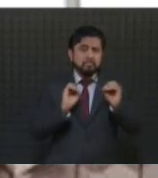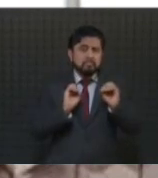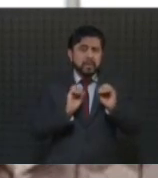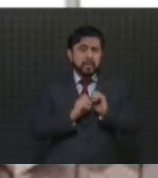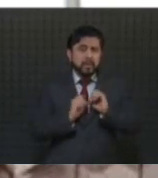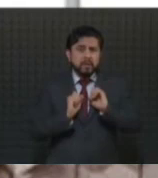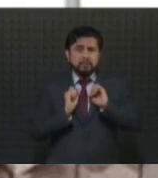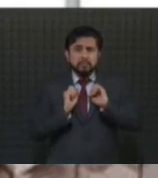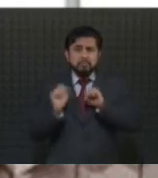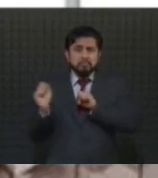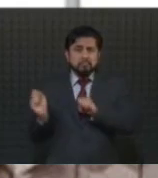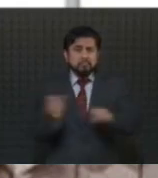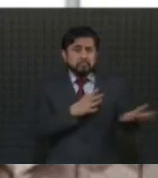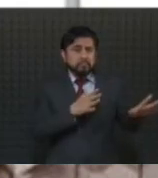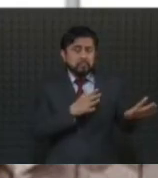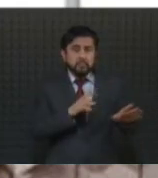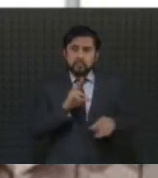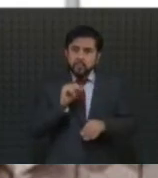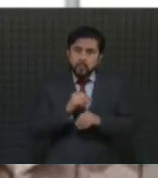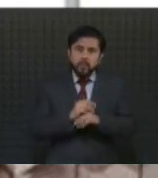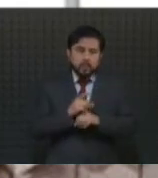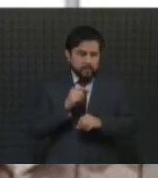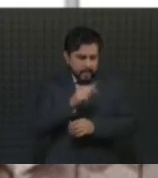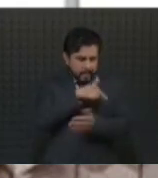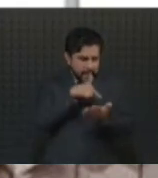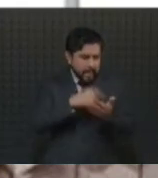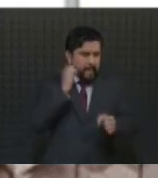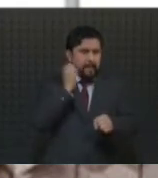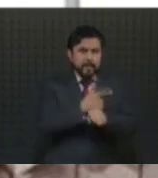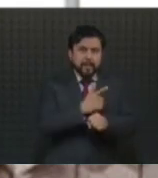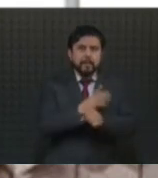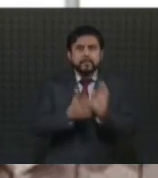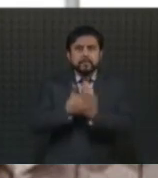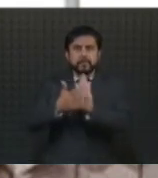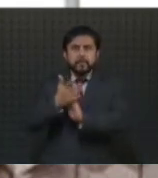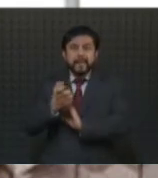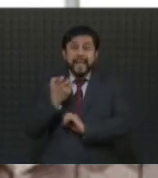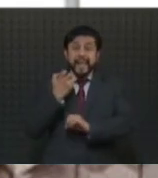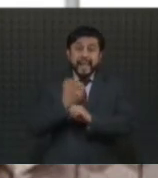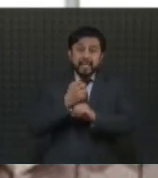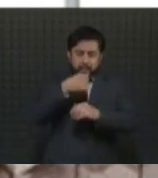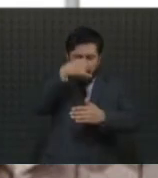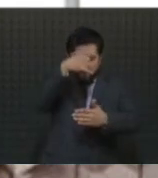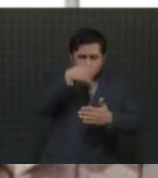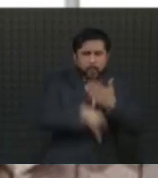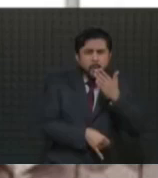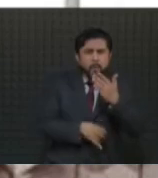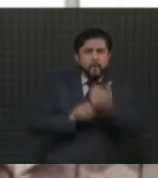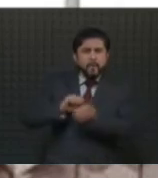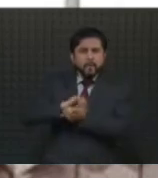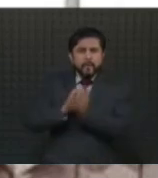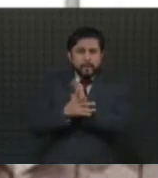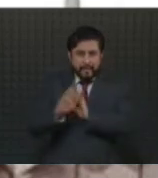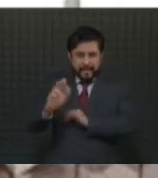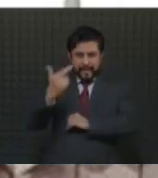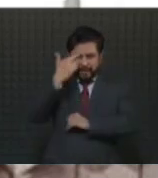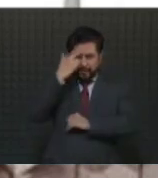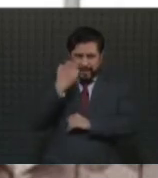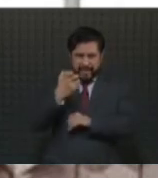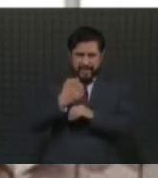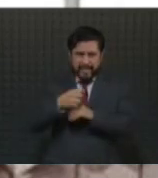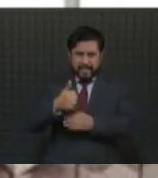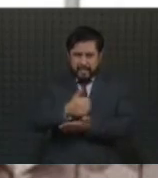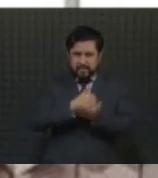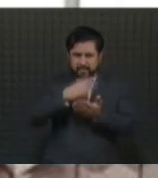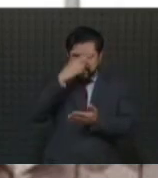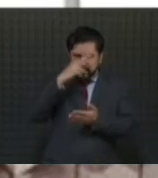esto, muy, muy de fondo. Recuerden que en la administración anterior aquí querían hacer la ciudad de la